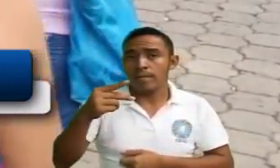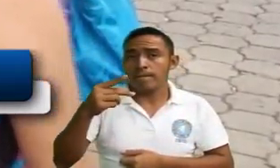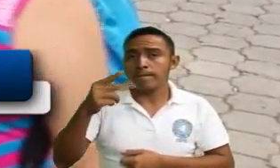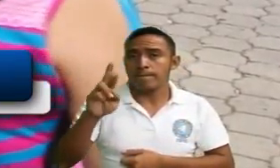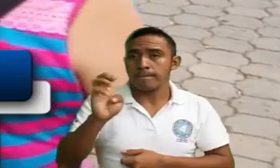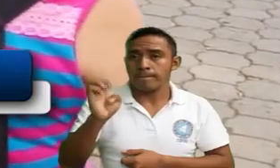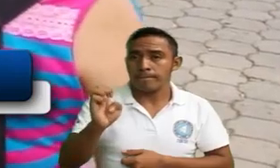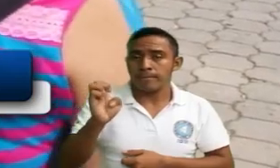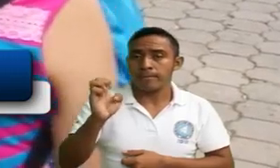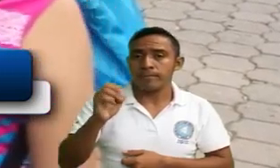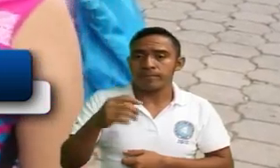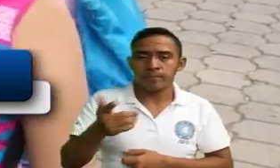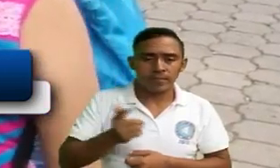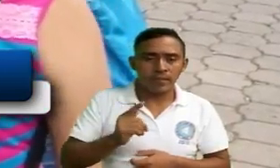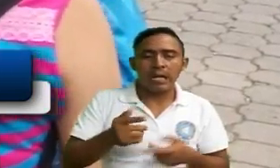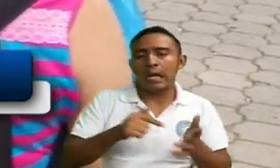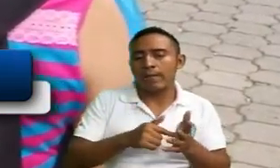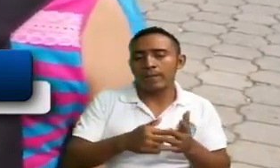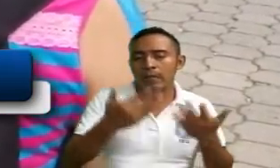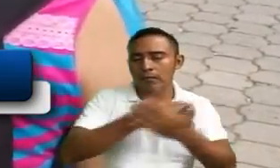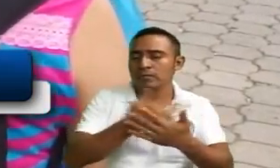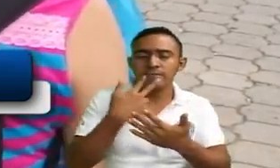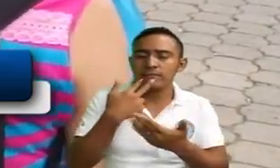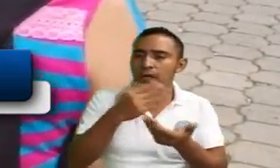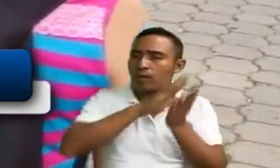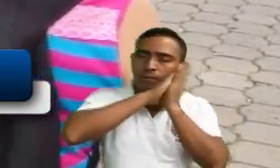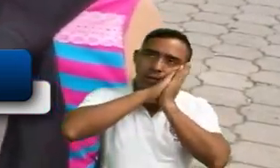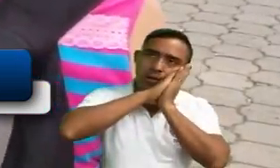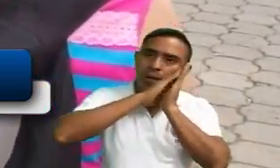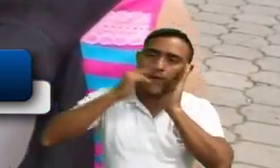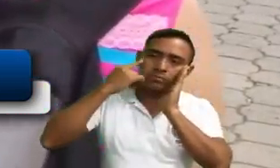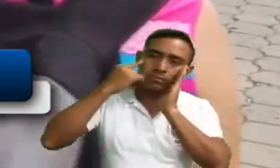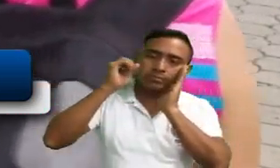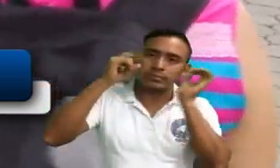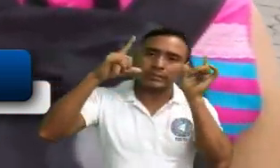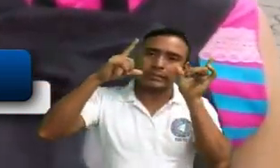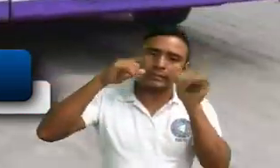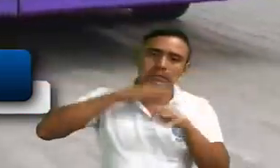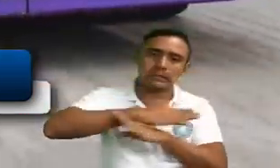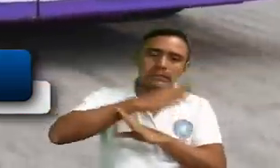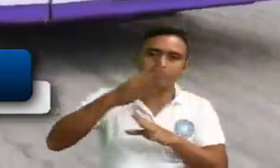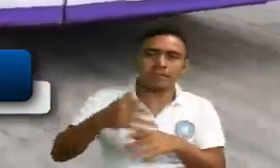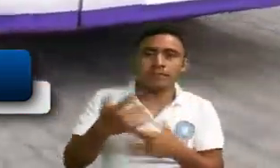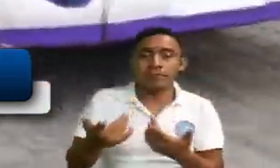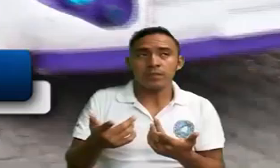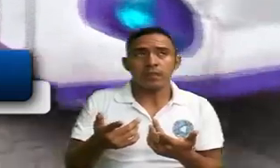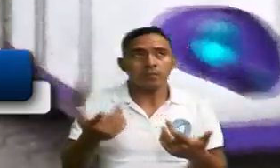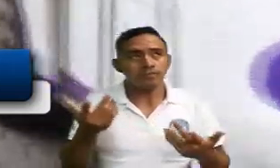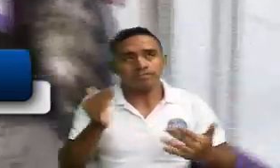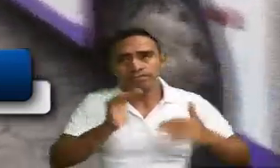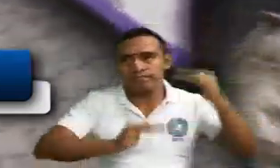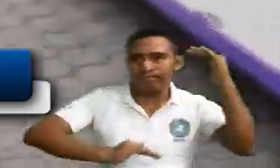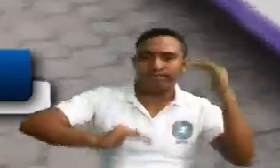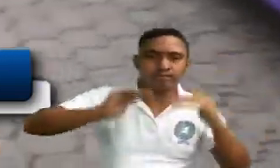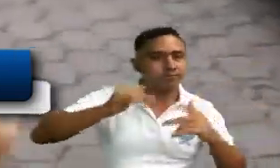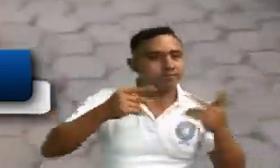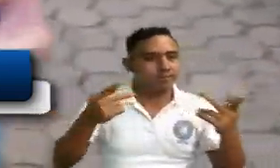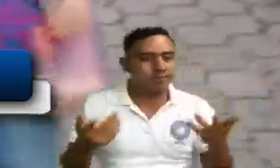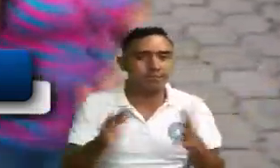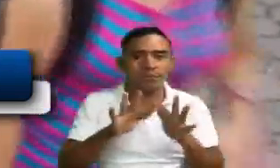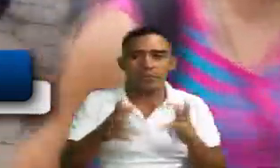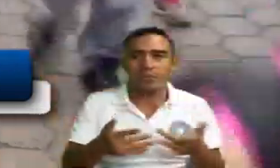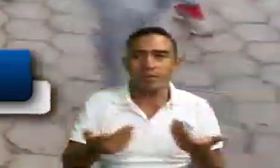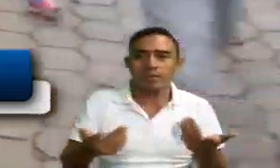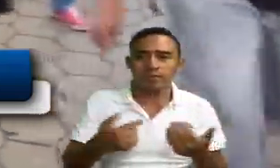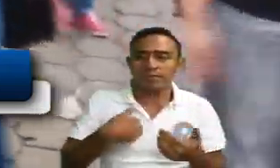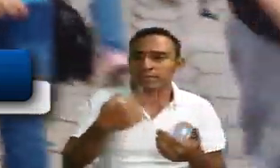no? Puede suceder. La paciente se muestra más irritable y los cambios de humor hacen que la paciente